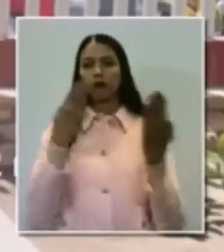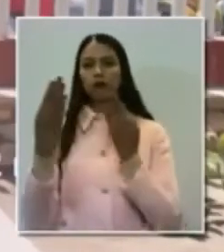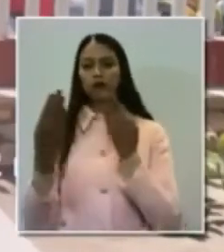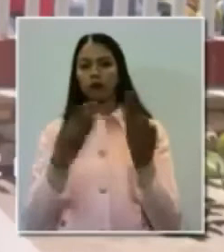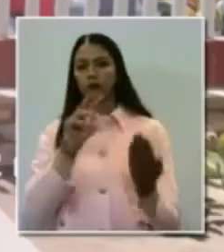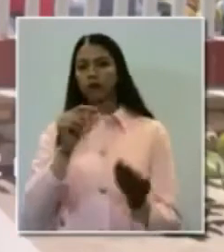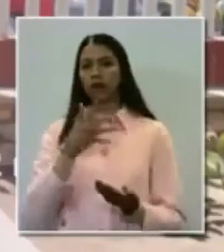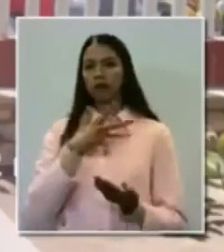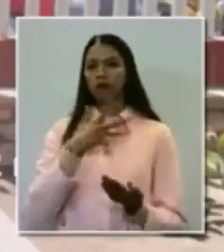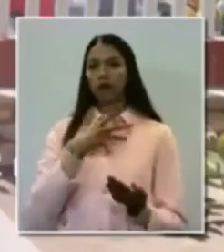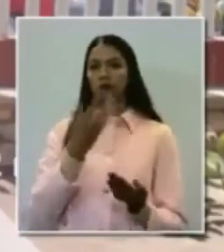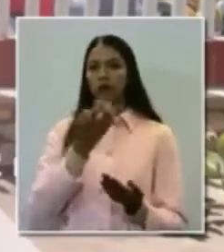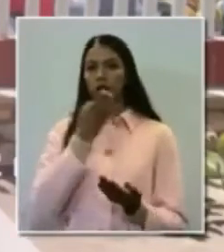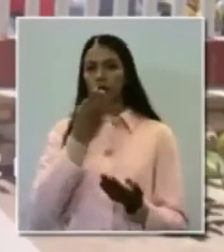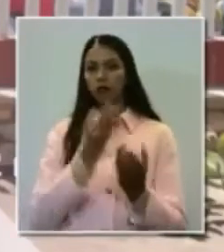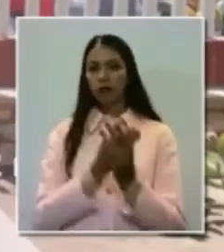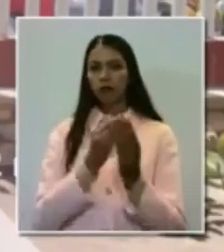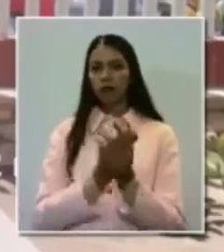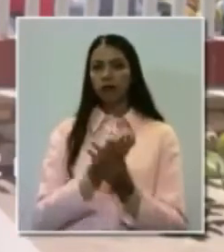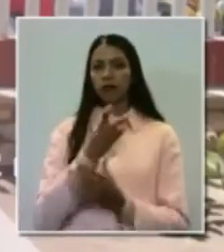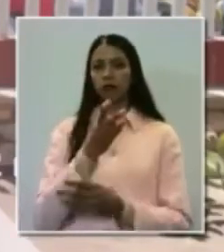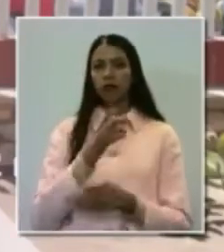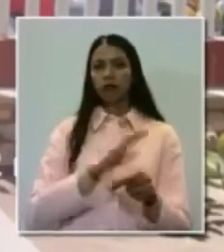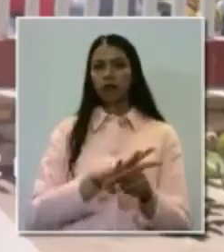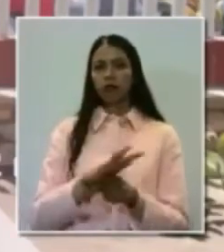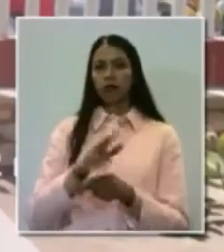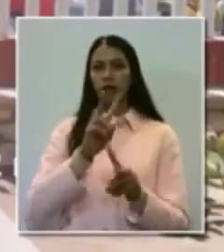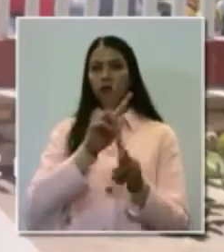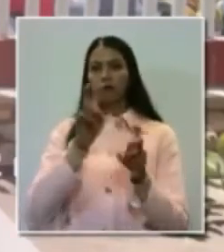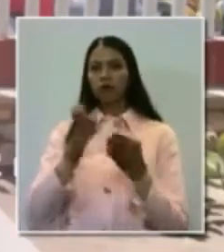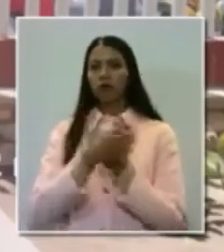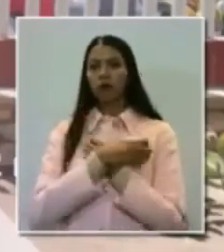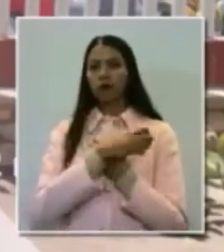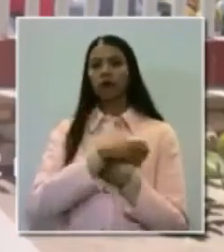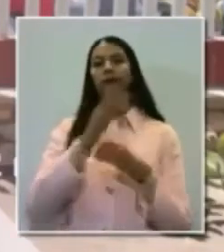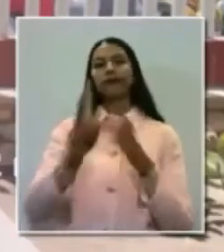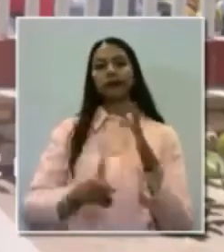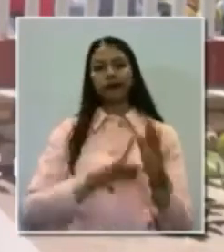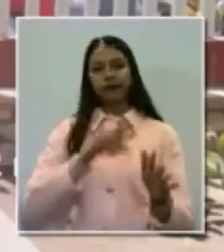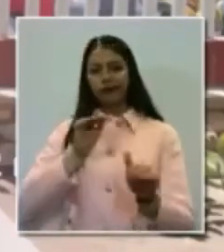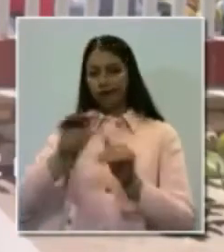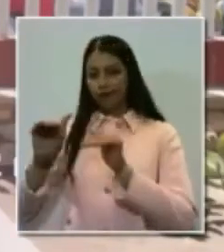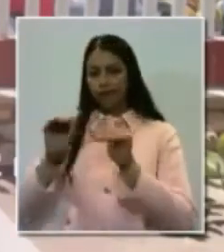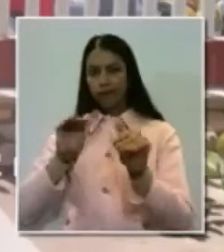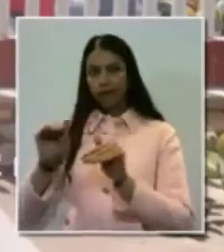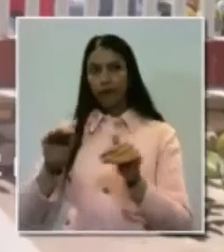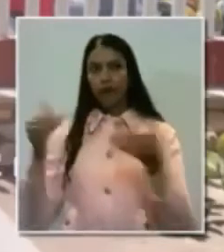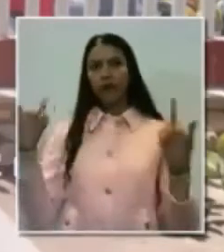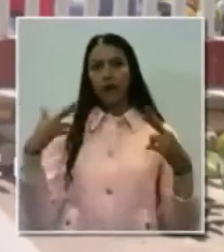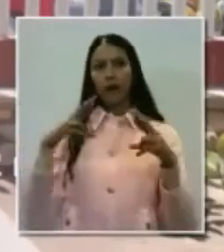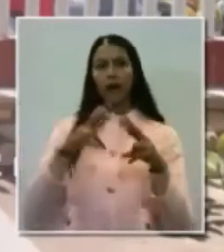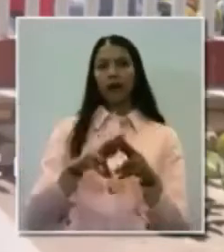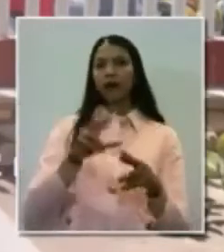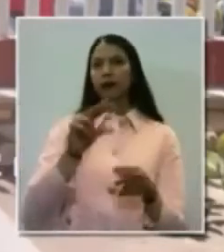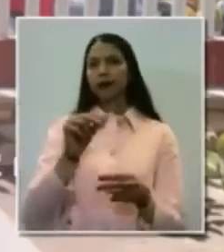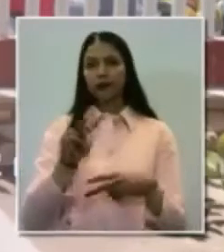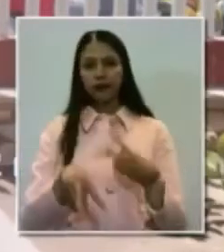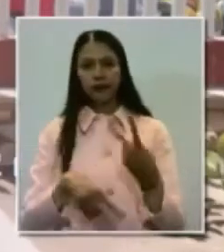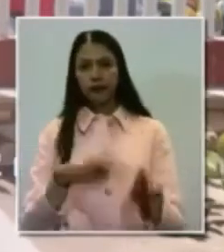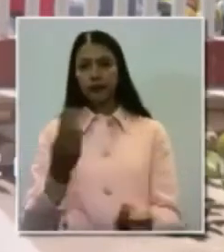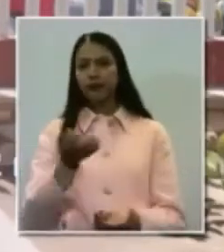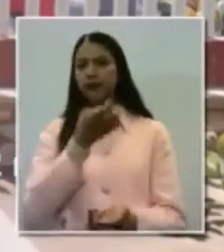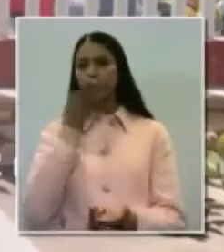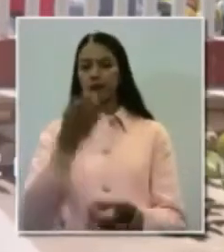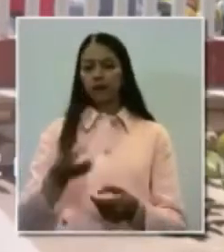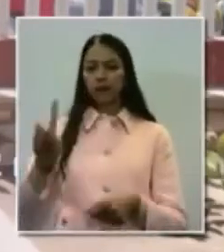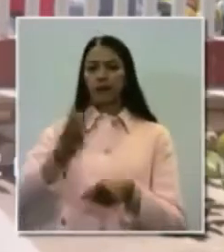los que no tienen clase, pues lógicamente es una afectación al sistema educativo. Ahí volvemos a hacer un llamado a los maestros que no se presentaron a